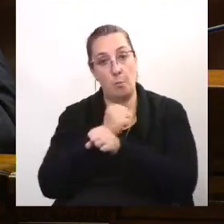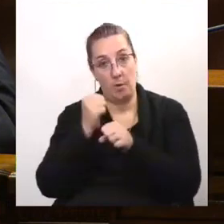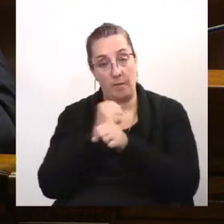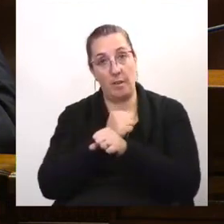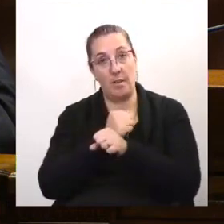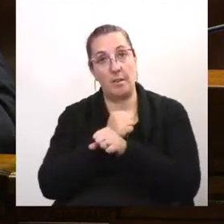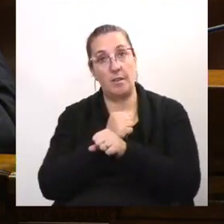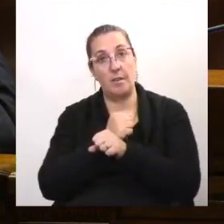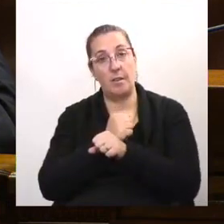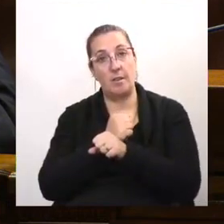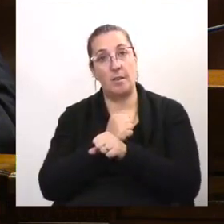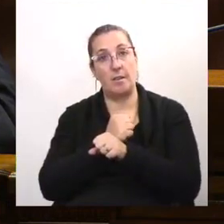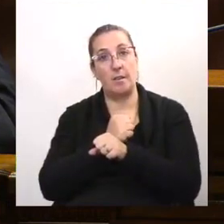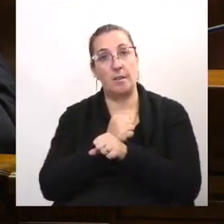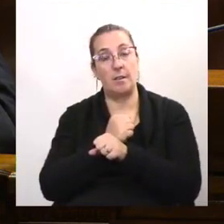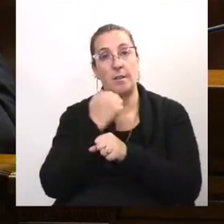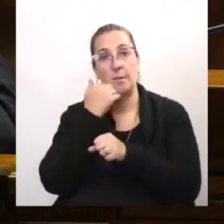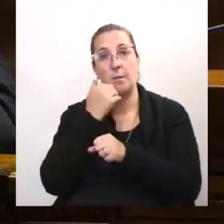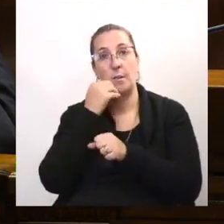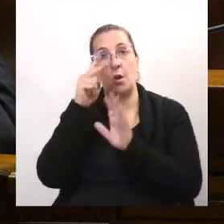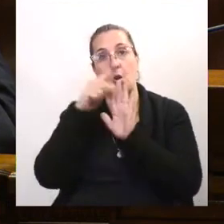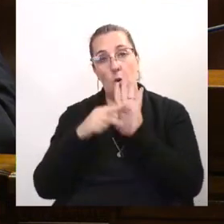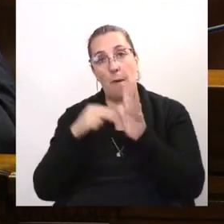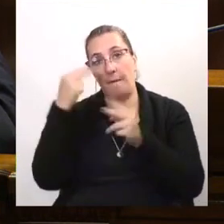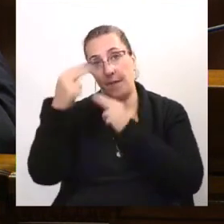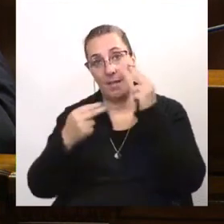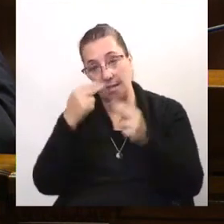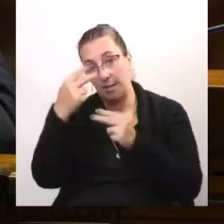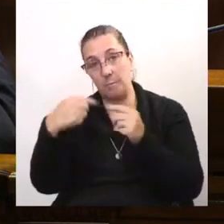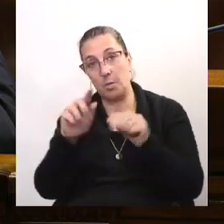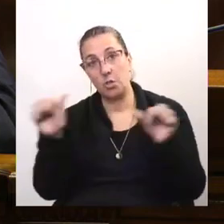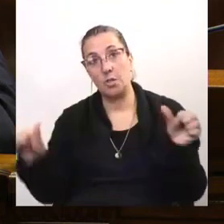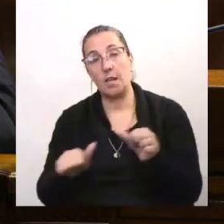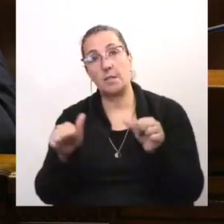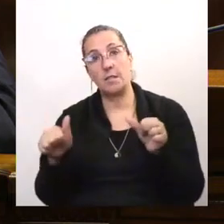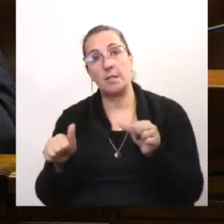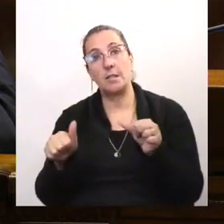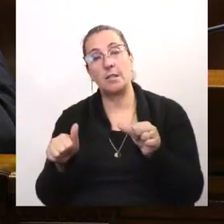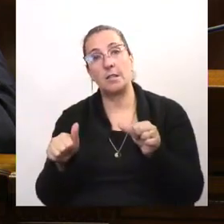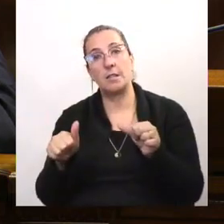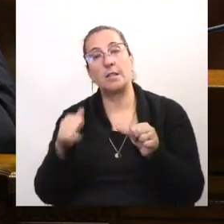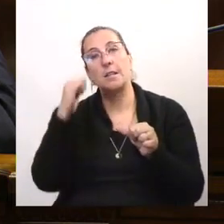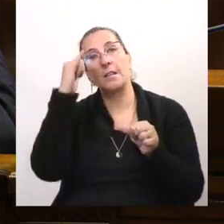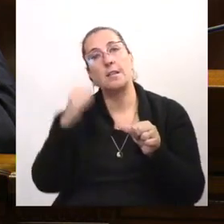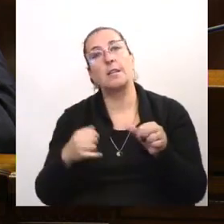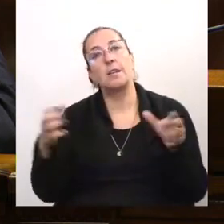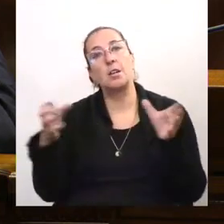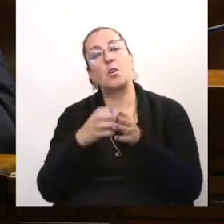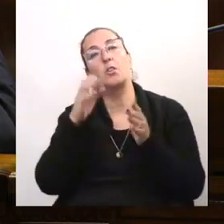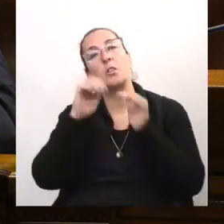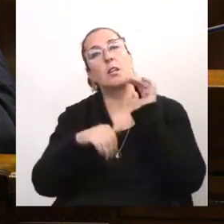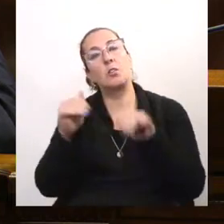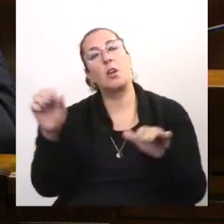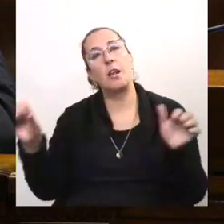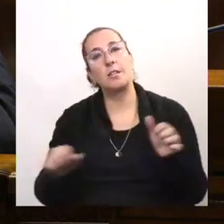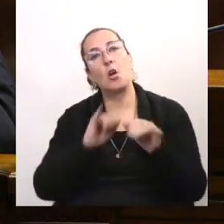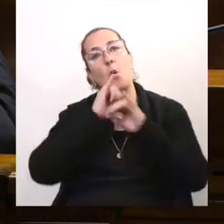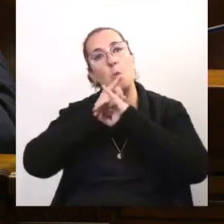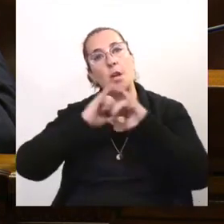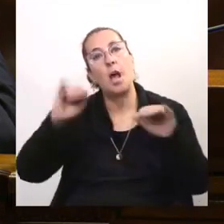que no sé qué norma habilitante hay para eso, pero se hace, Si la Corte Electoral emite una comunicación que